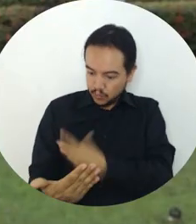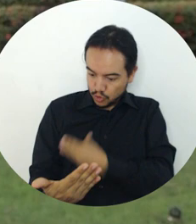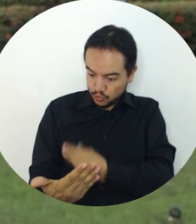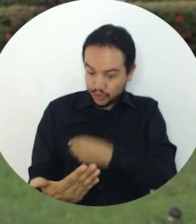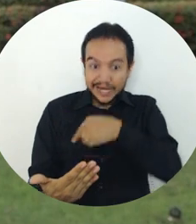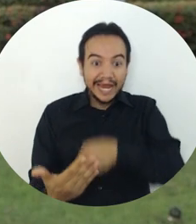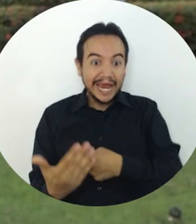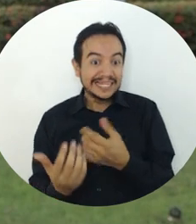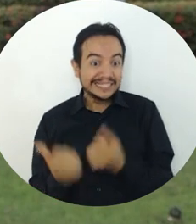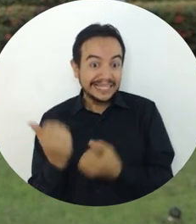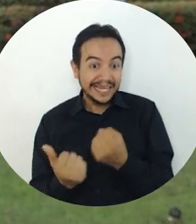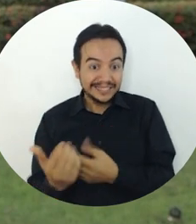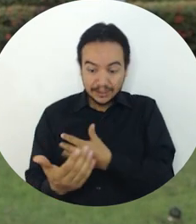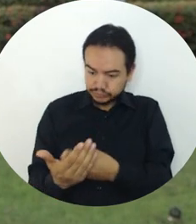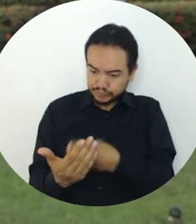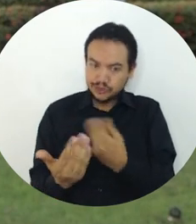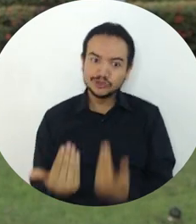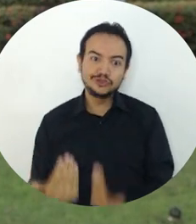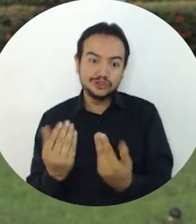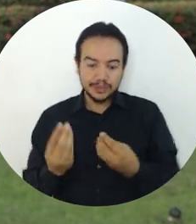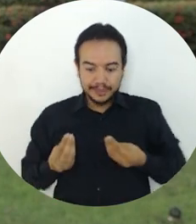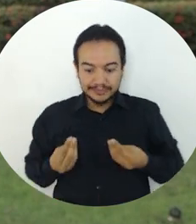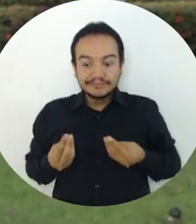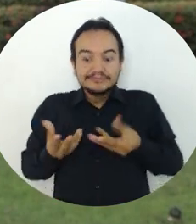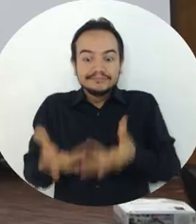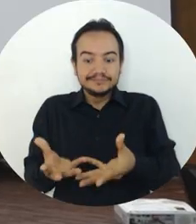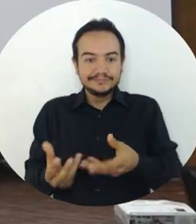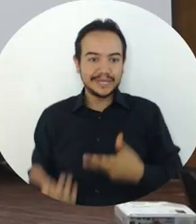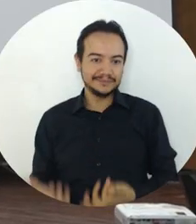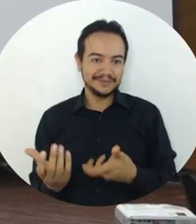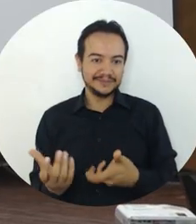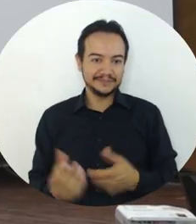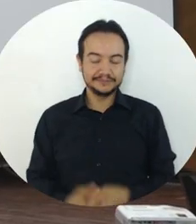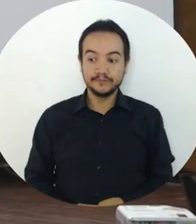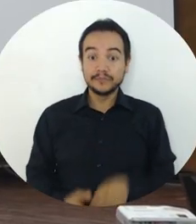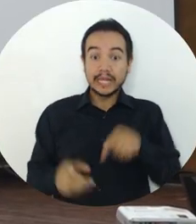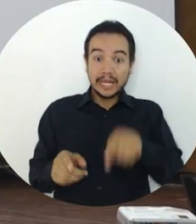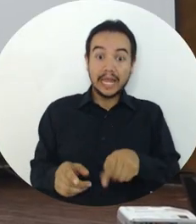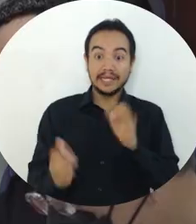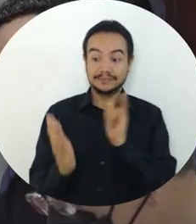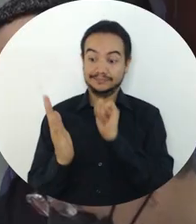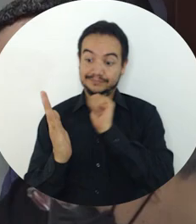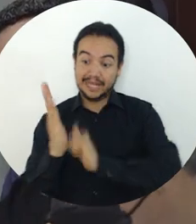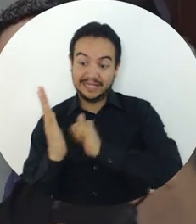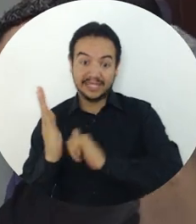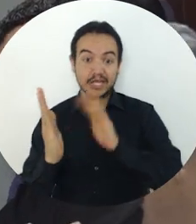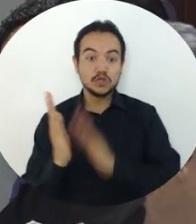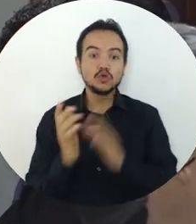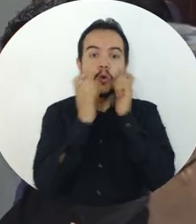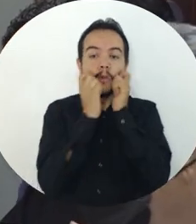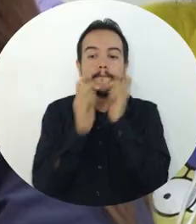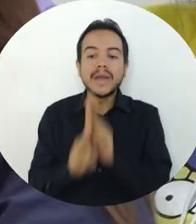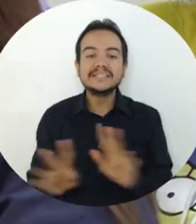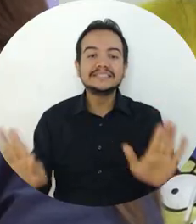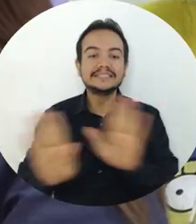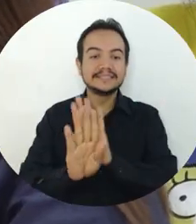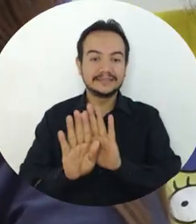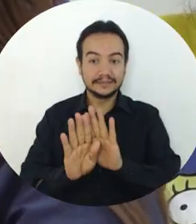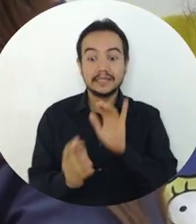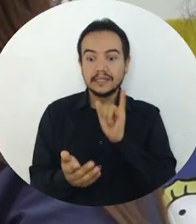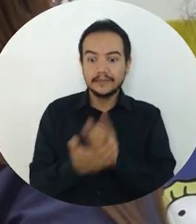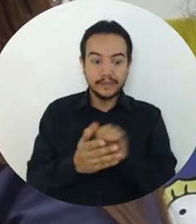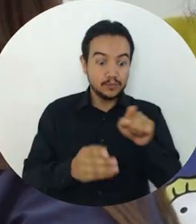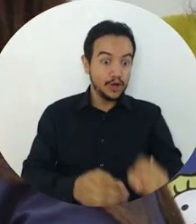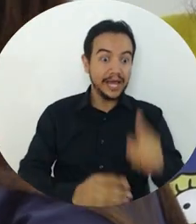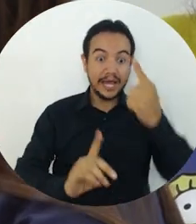contiene todos los nutrientes necesarios para la alimentación del bebé. Esta actividad se desarrolló en el marco de la Cátedra Humanizarte para